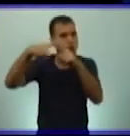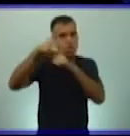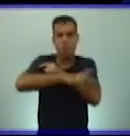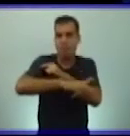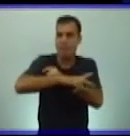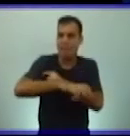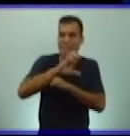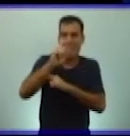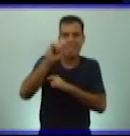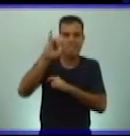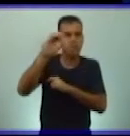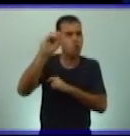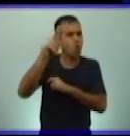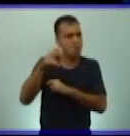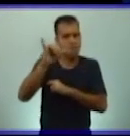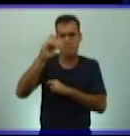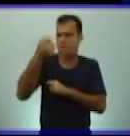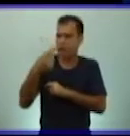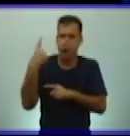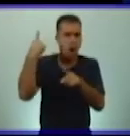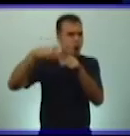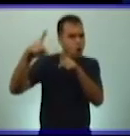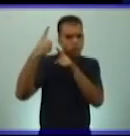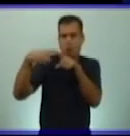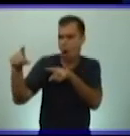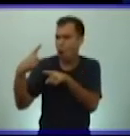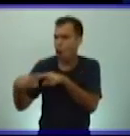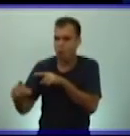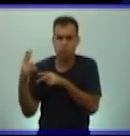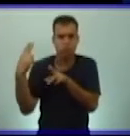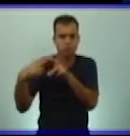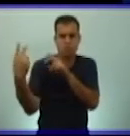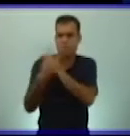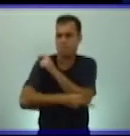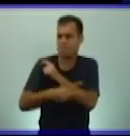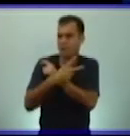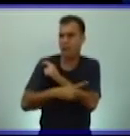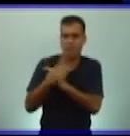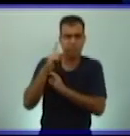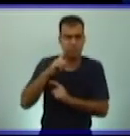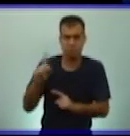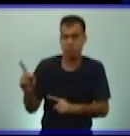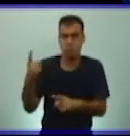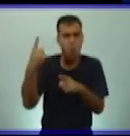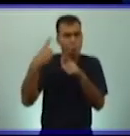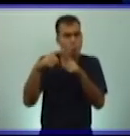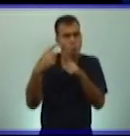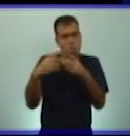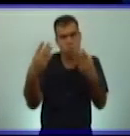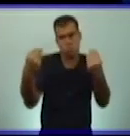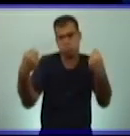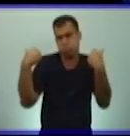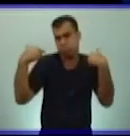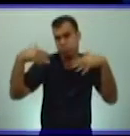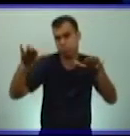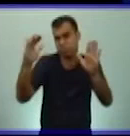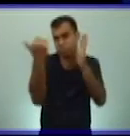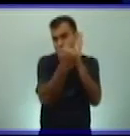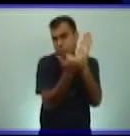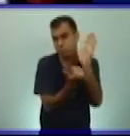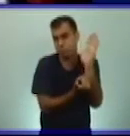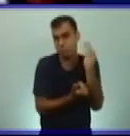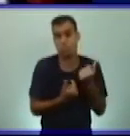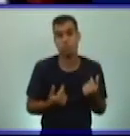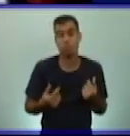al congolés, al yemita democrático, al de Sao Tomé, al de Nicaragua y muchos otros, hasta donde han llegado centenares